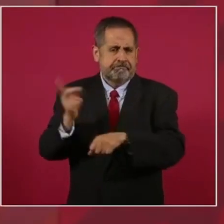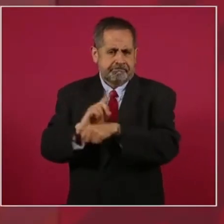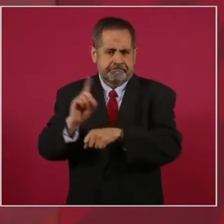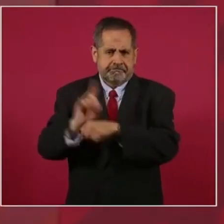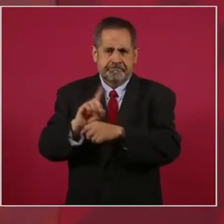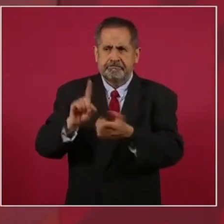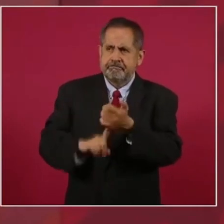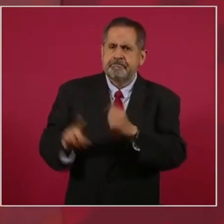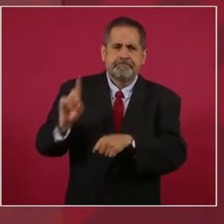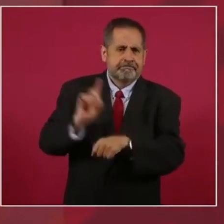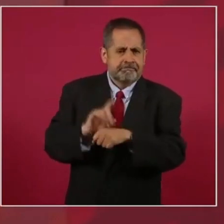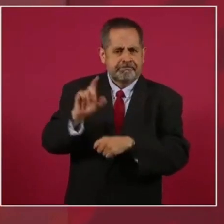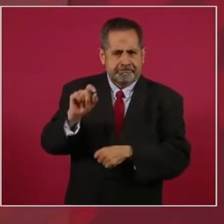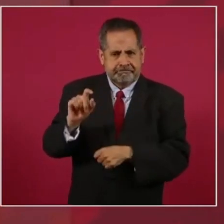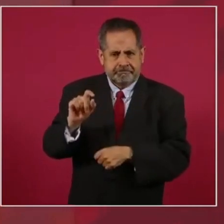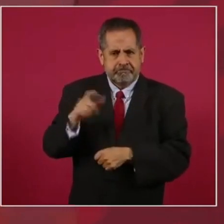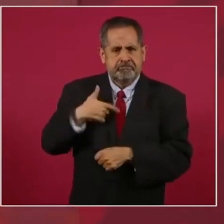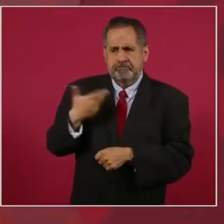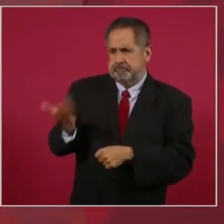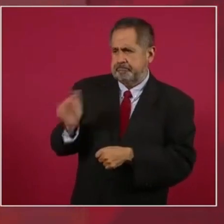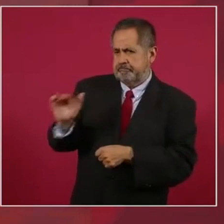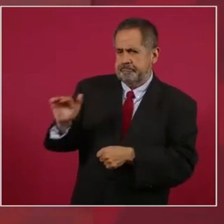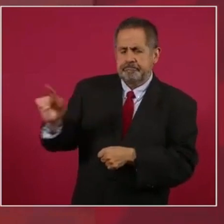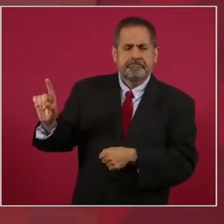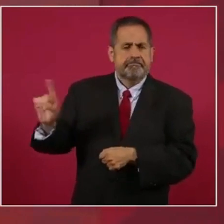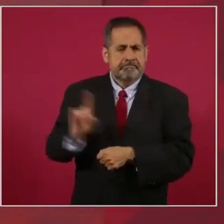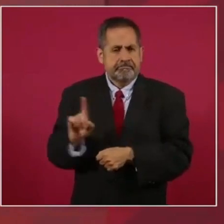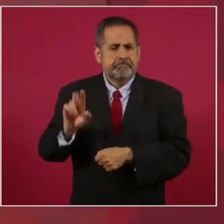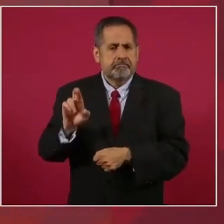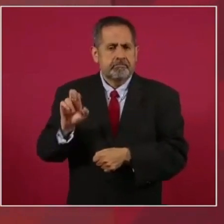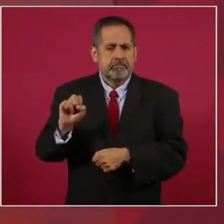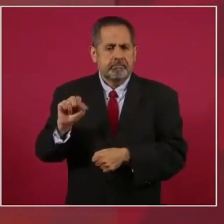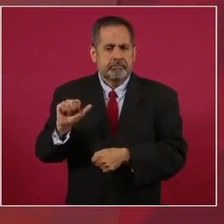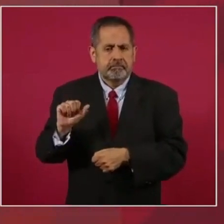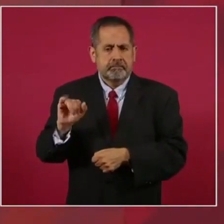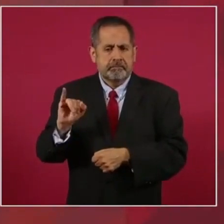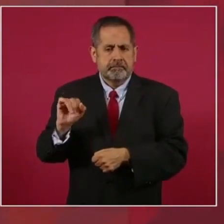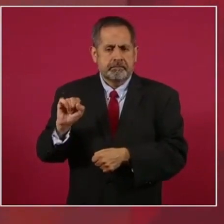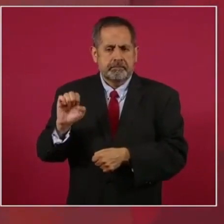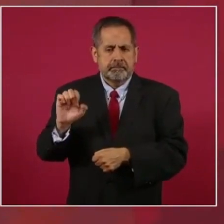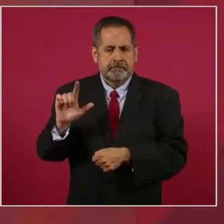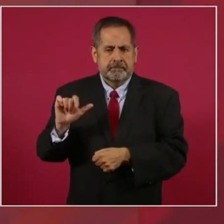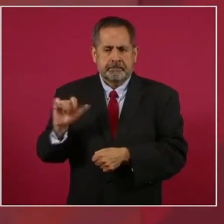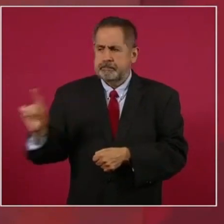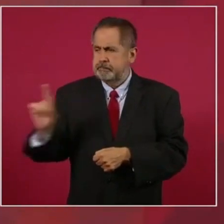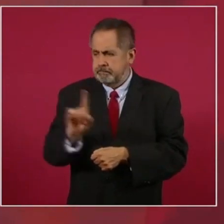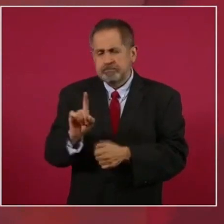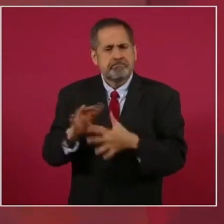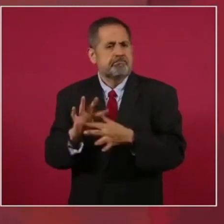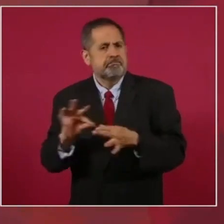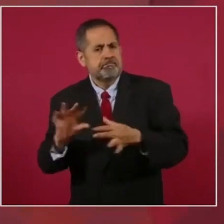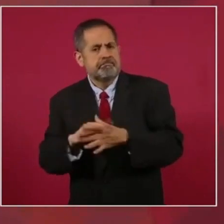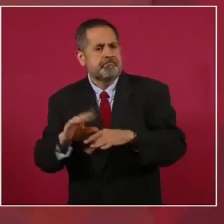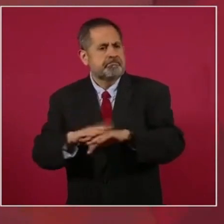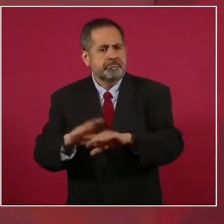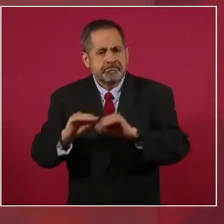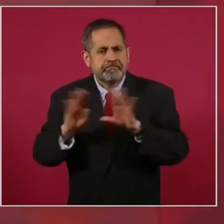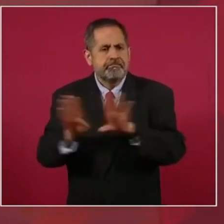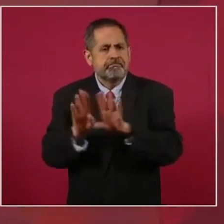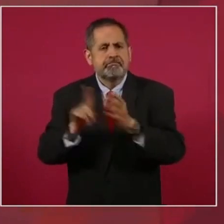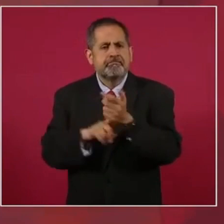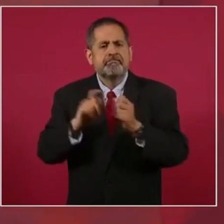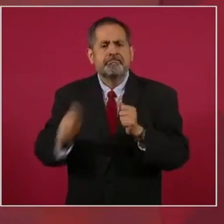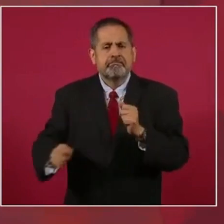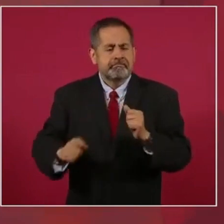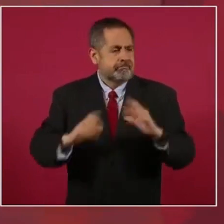20, le vamos a pedir a Rosa Isela que nos explique cómo está la situación de